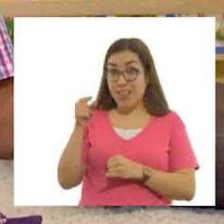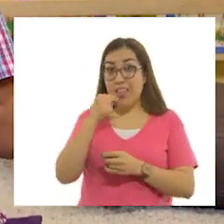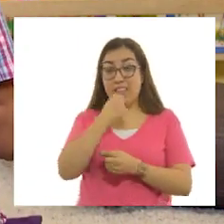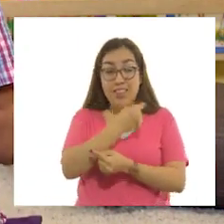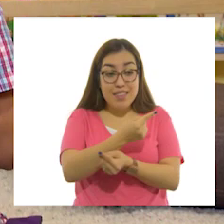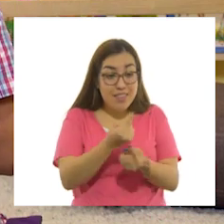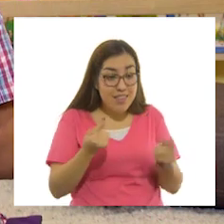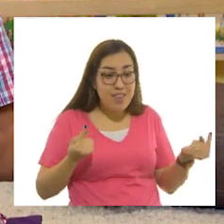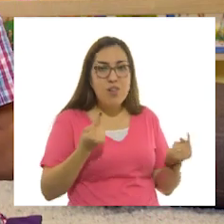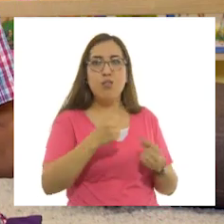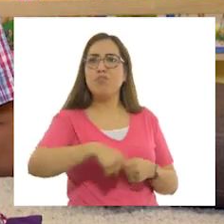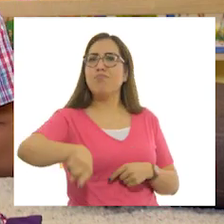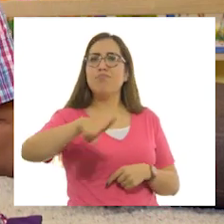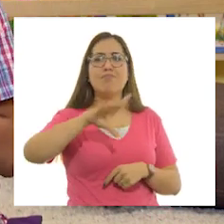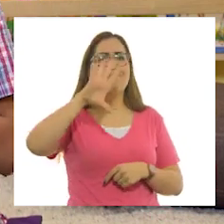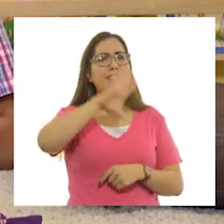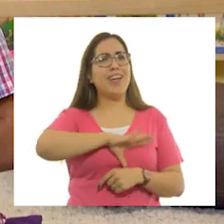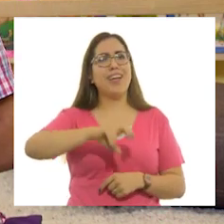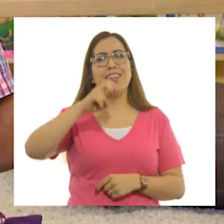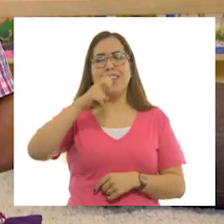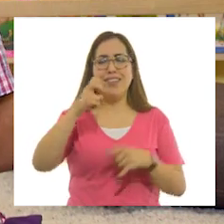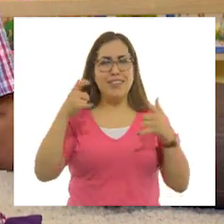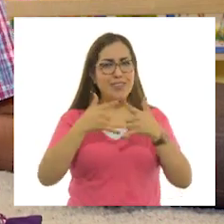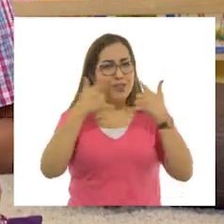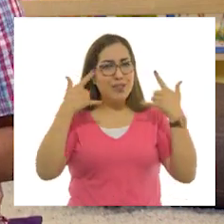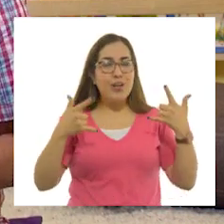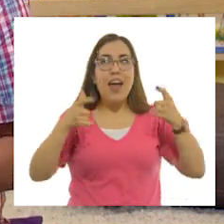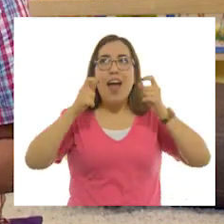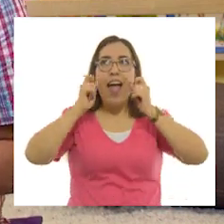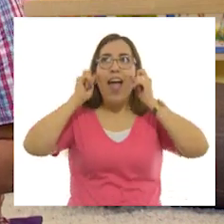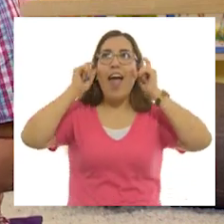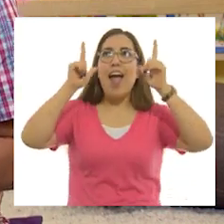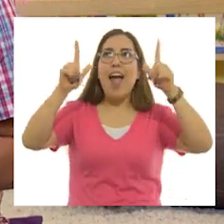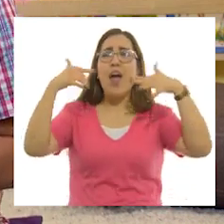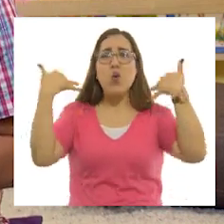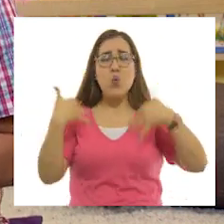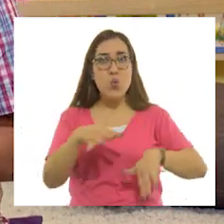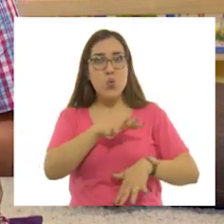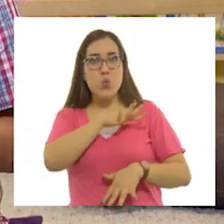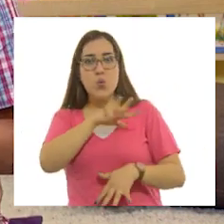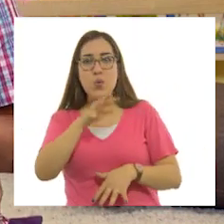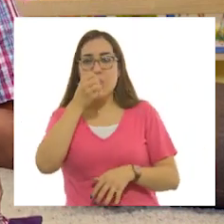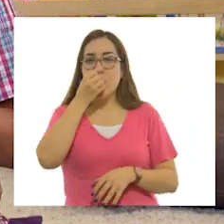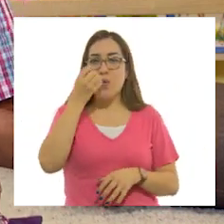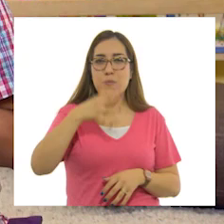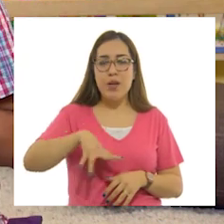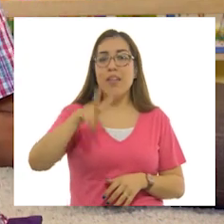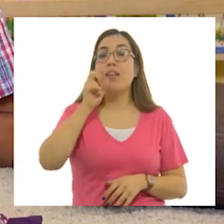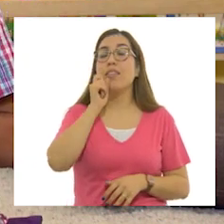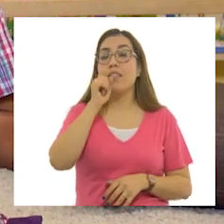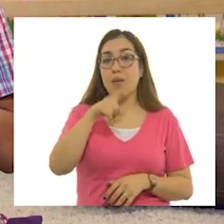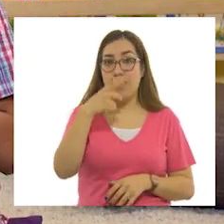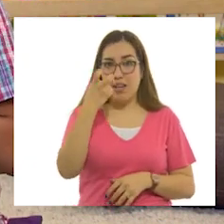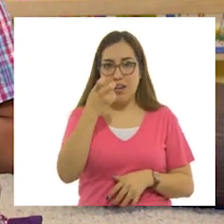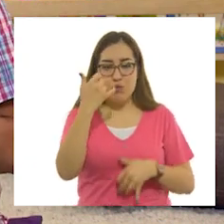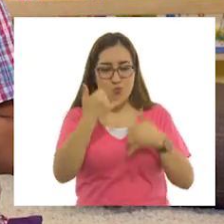encantan esas historias que despiertan su asombro que los ponen en expectativa y que juegan con la posibilidad de aparecer y